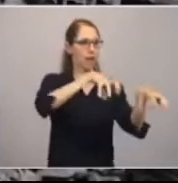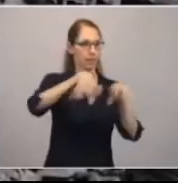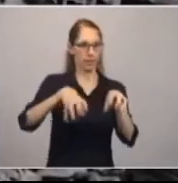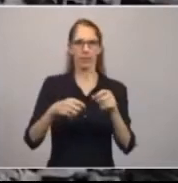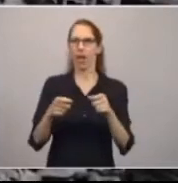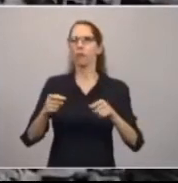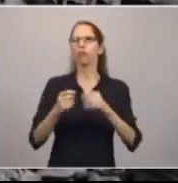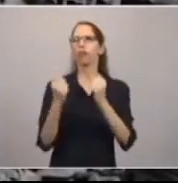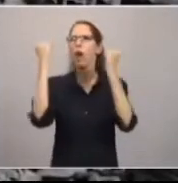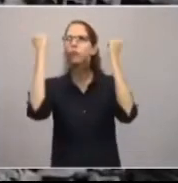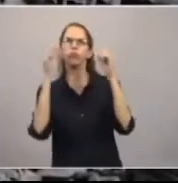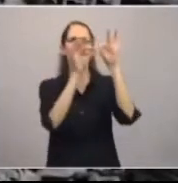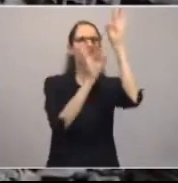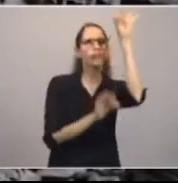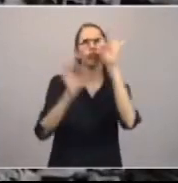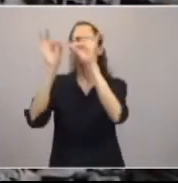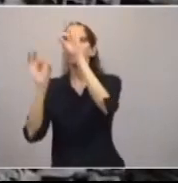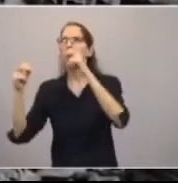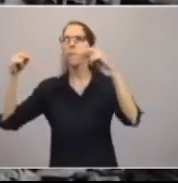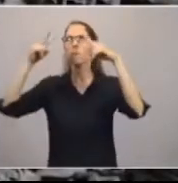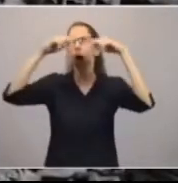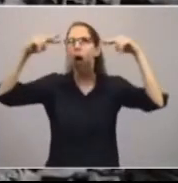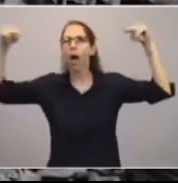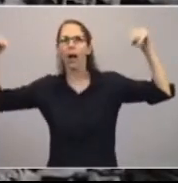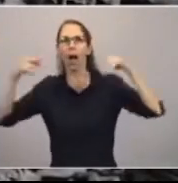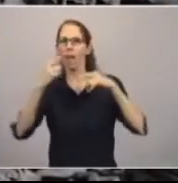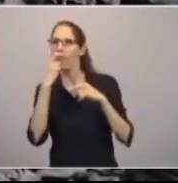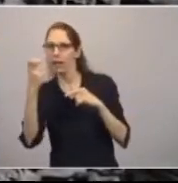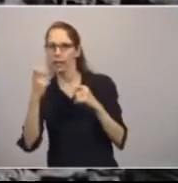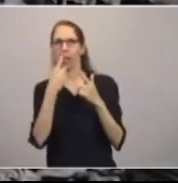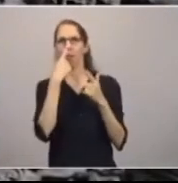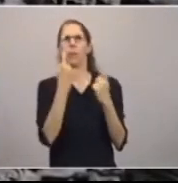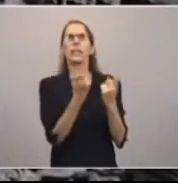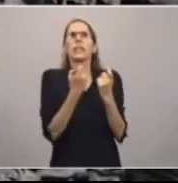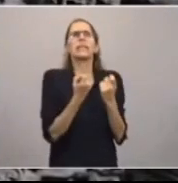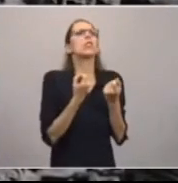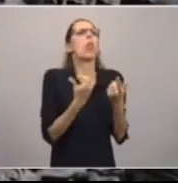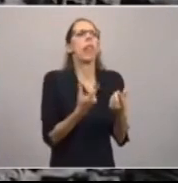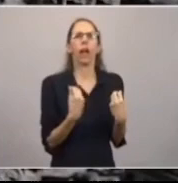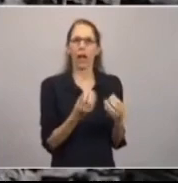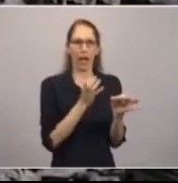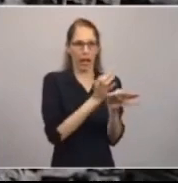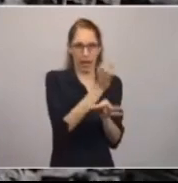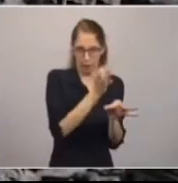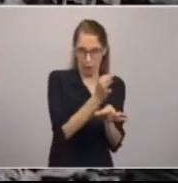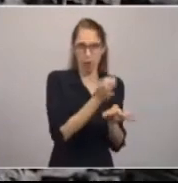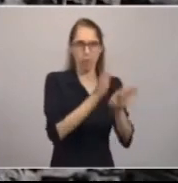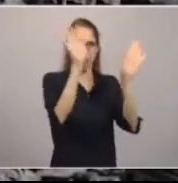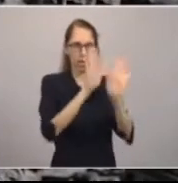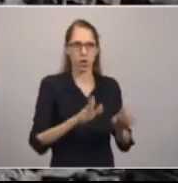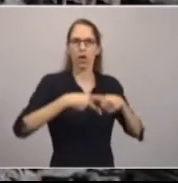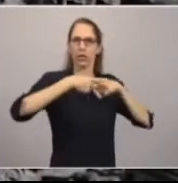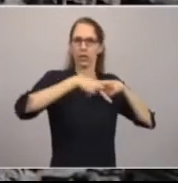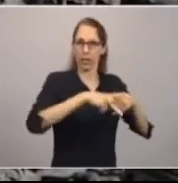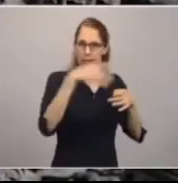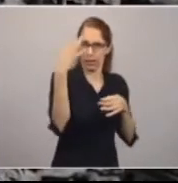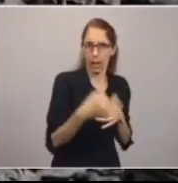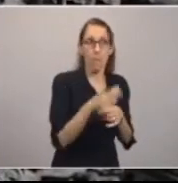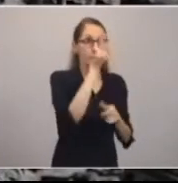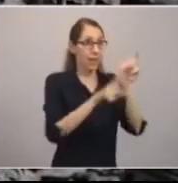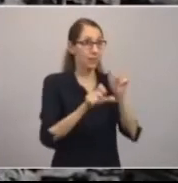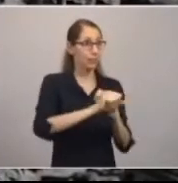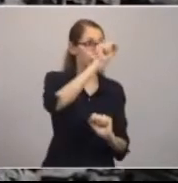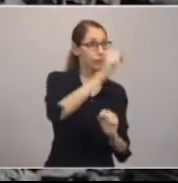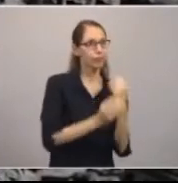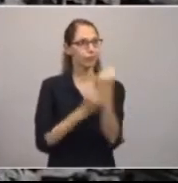la universidad que forma a quienes van a trabajar en cada una de estas empresas. Después tiene que estar las autorizaciones